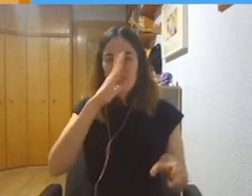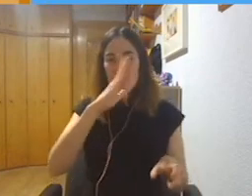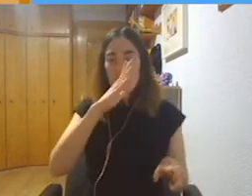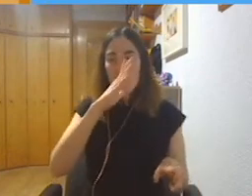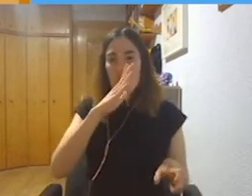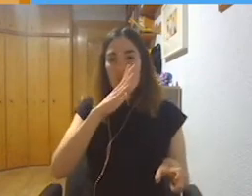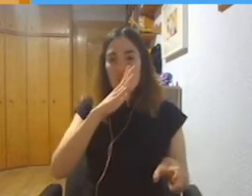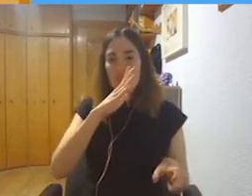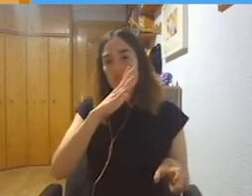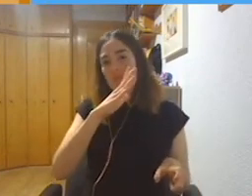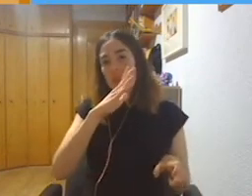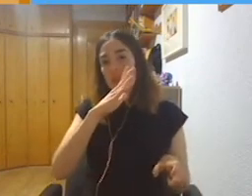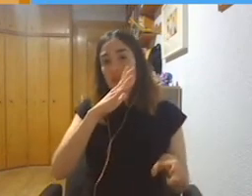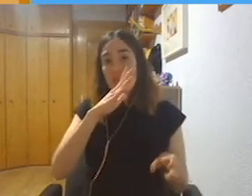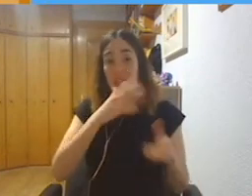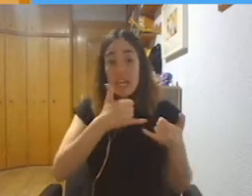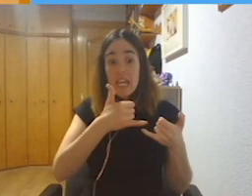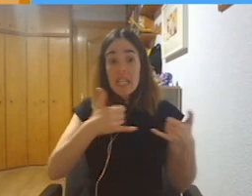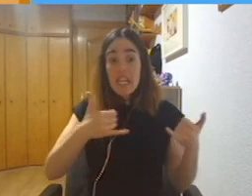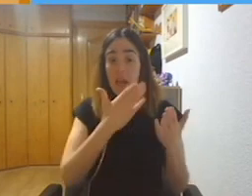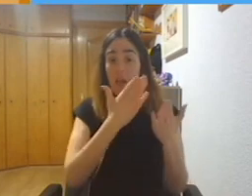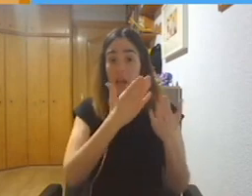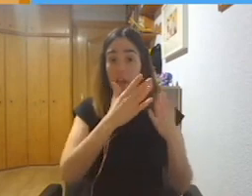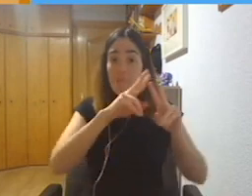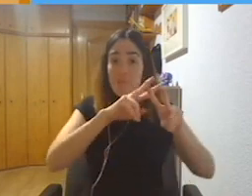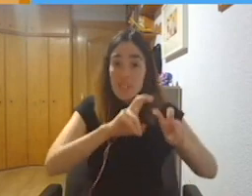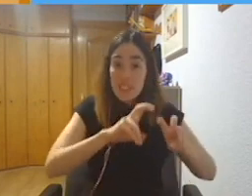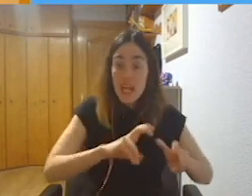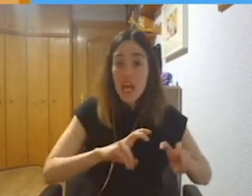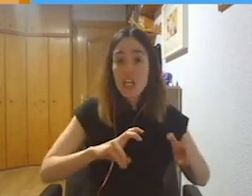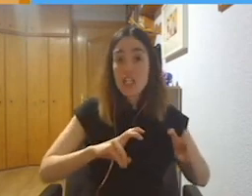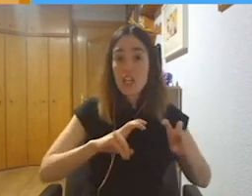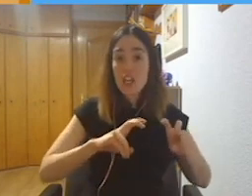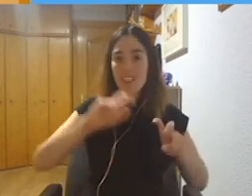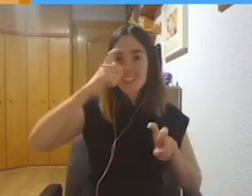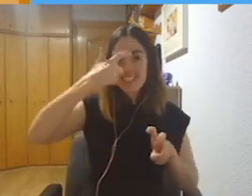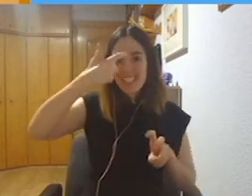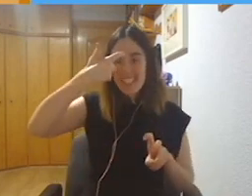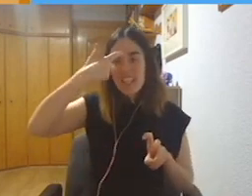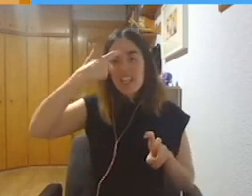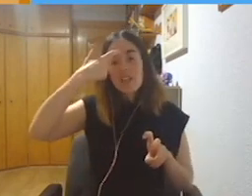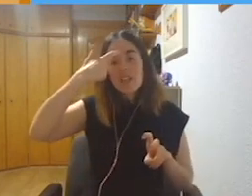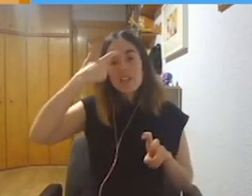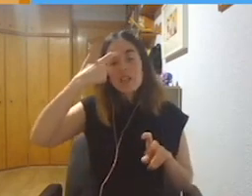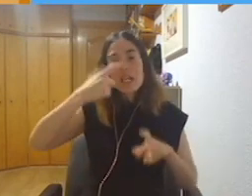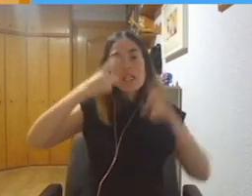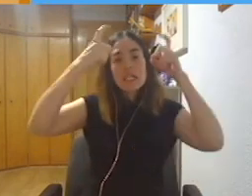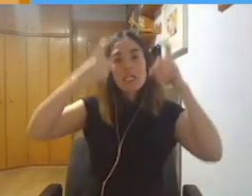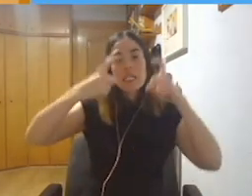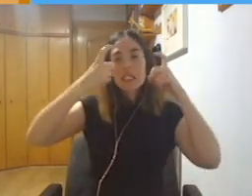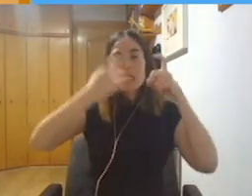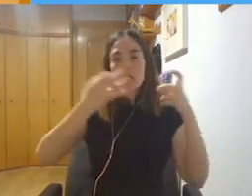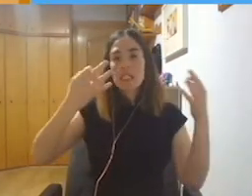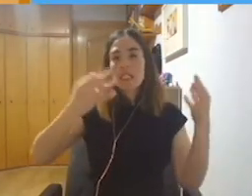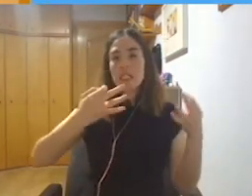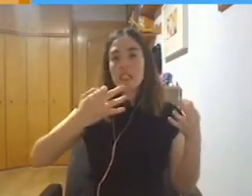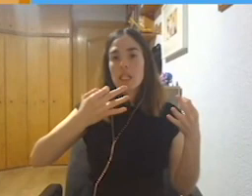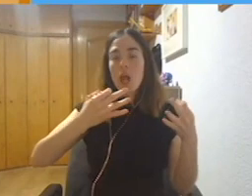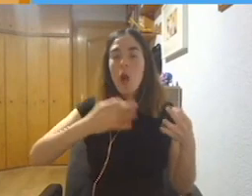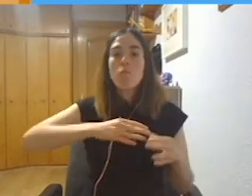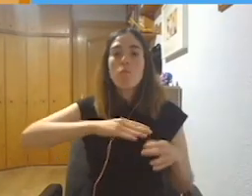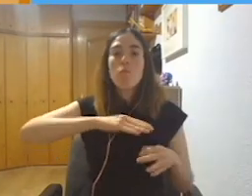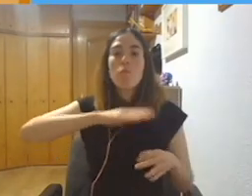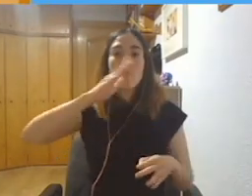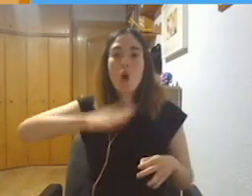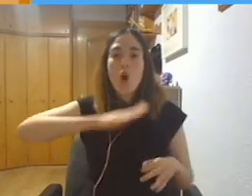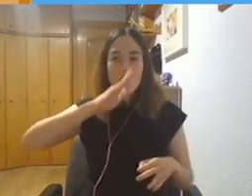acerca de esta línea de investigación, acerca de este término, lo que se está intentando ver ahora es el